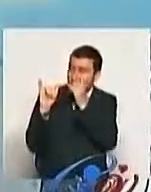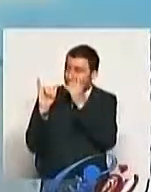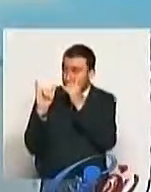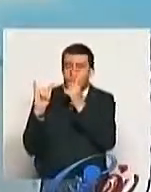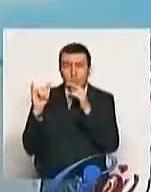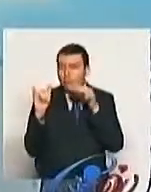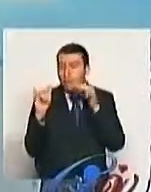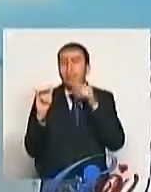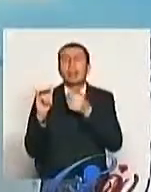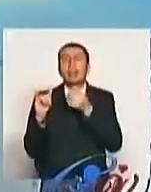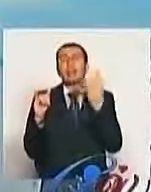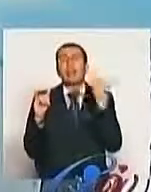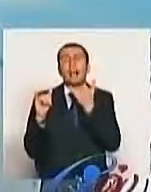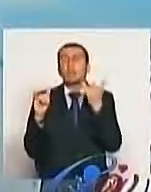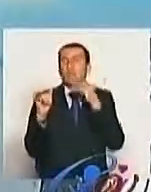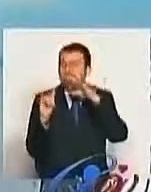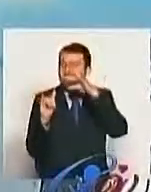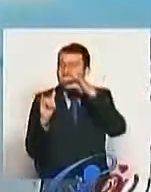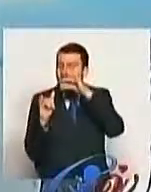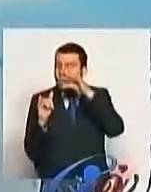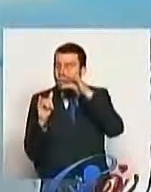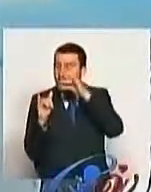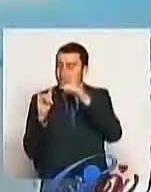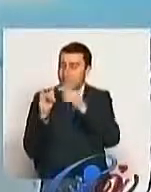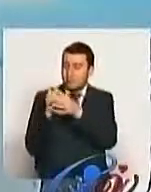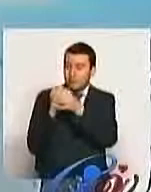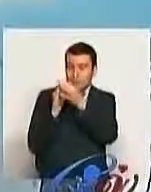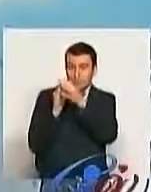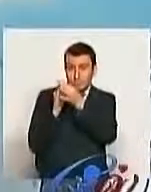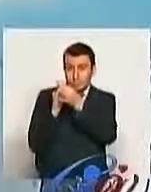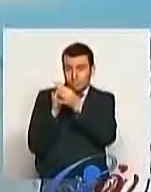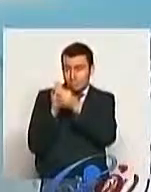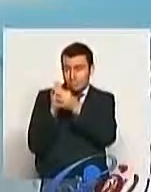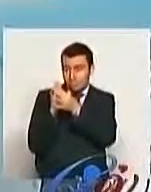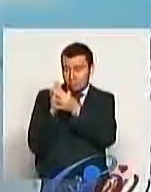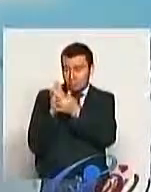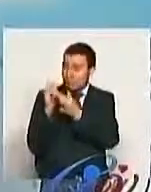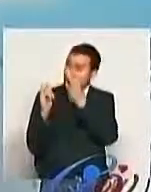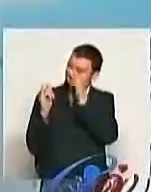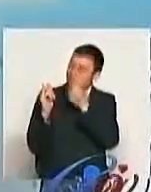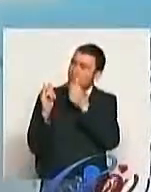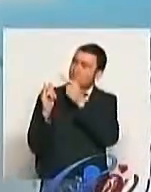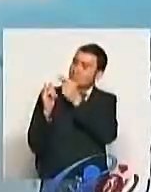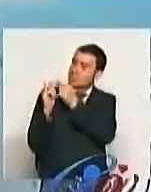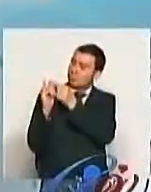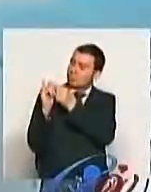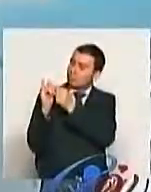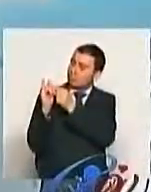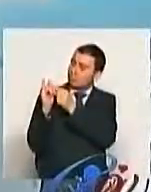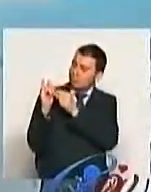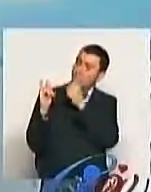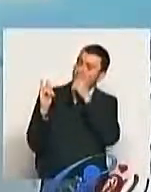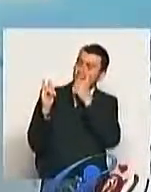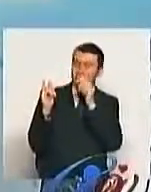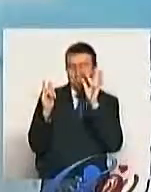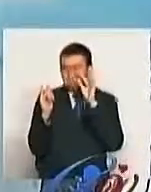ver si las trompas, que es por donde debe transcurrir el óvulo, si está permeable o no está permeable. Este examen,